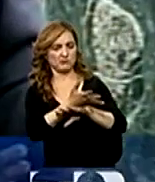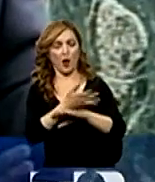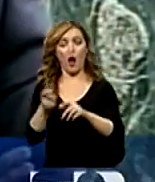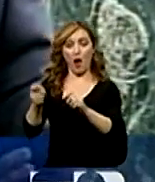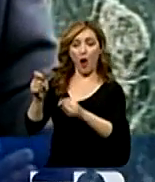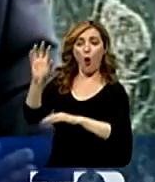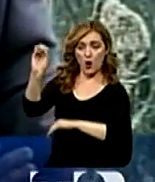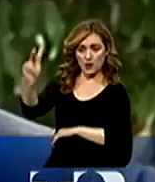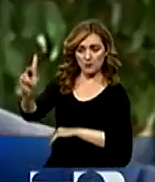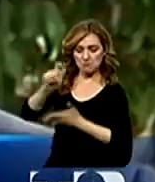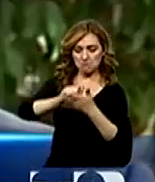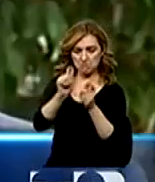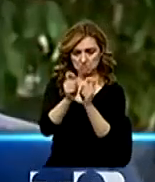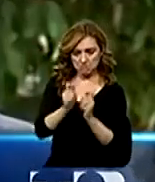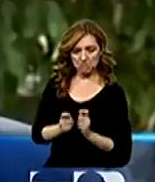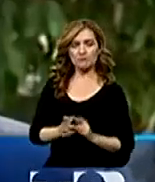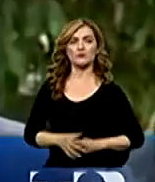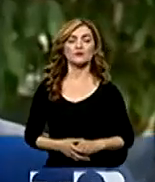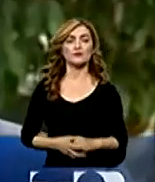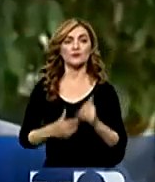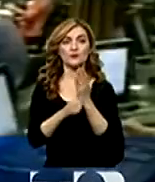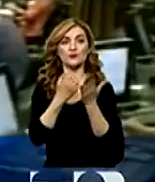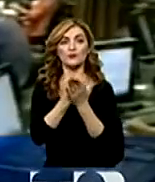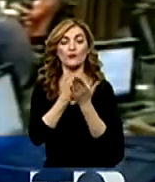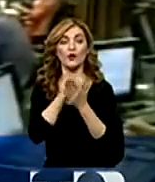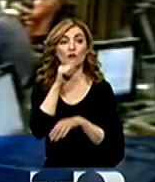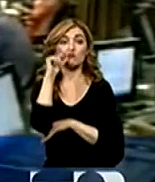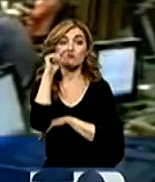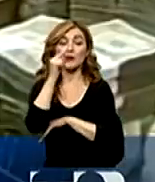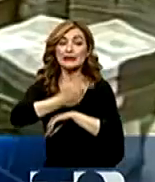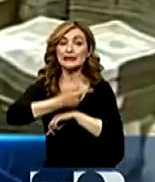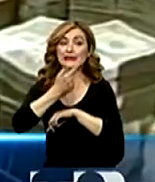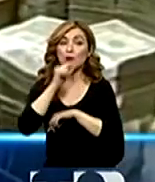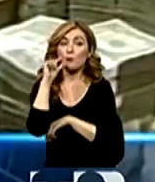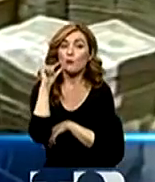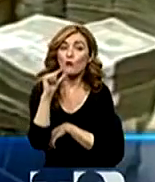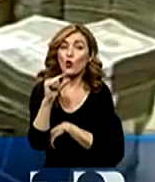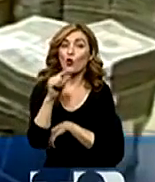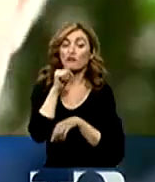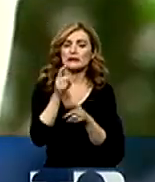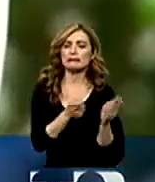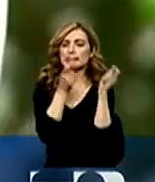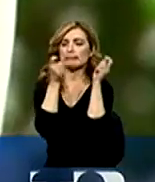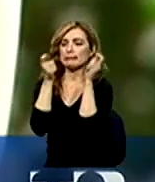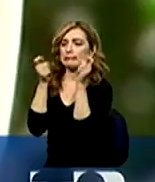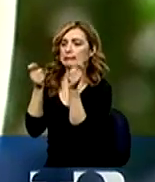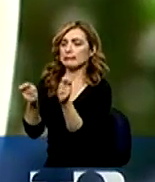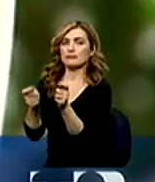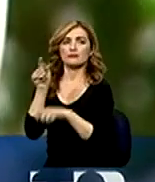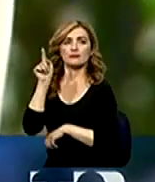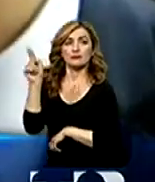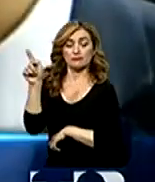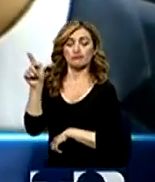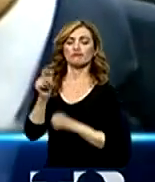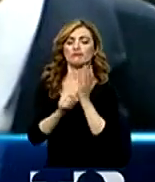Al Ministerio de Economía le quedan pocos días para hacer las adecuaciones sugeridas por la Asamblea a la Proforma Presupuestaria. Sin dar mayores detalles, el